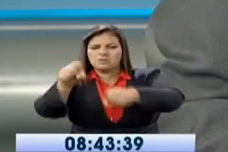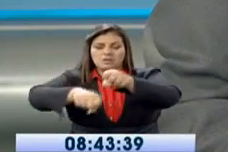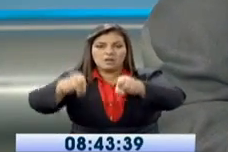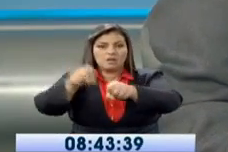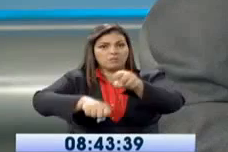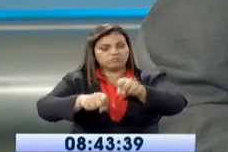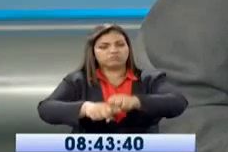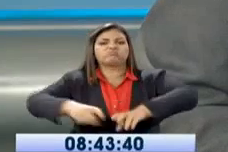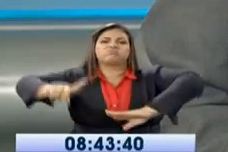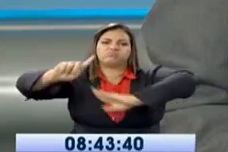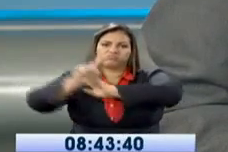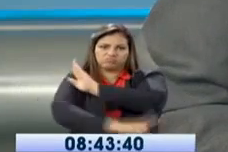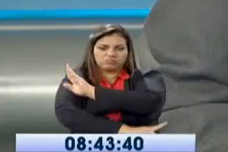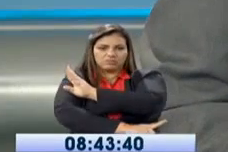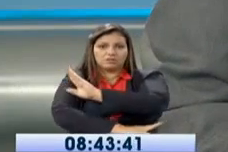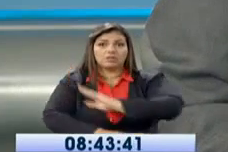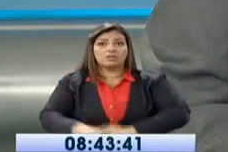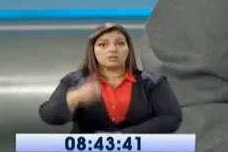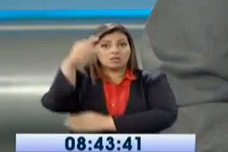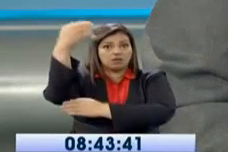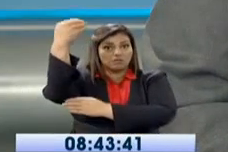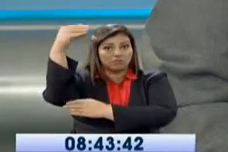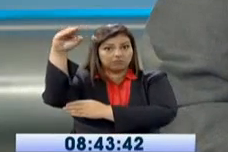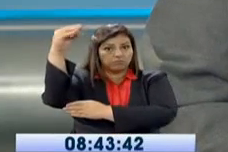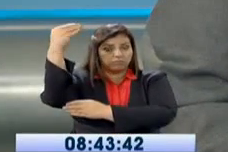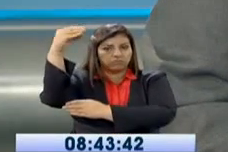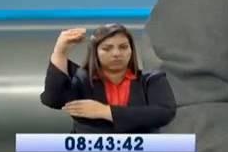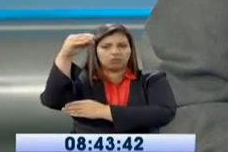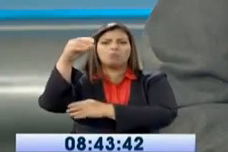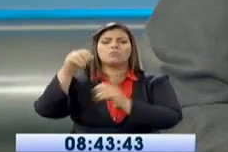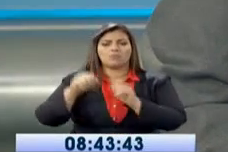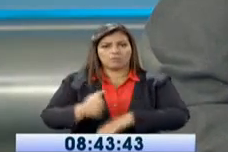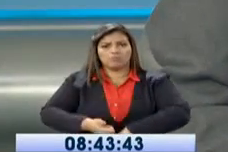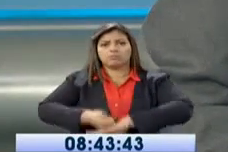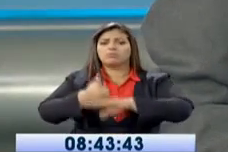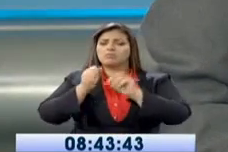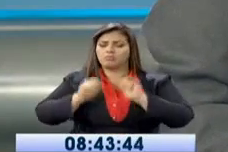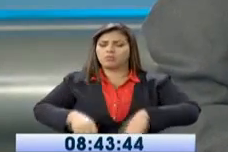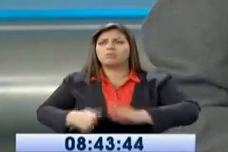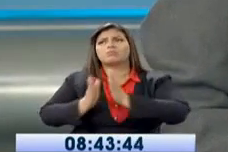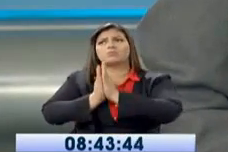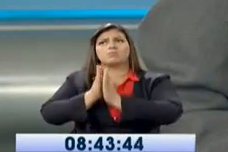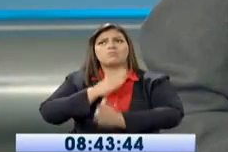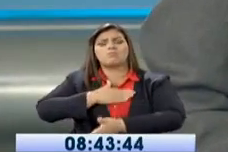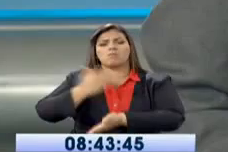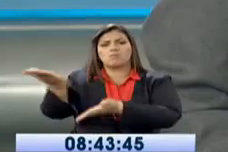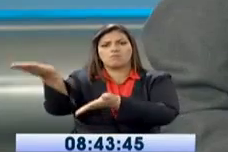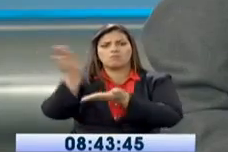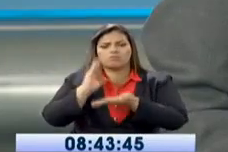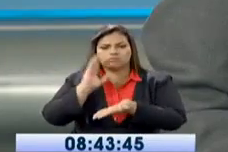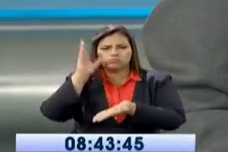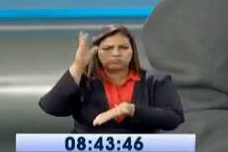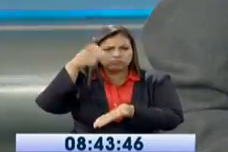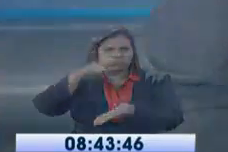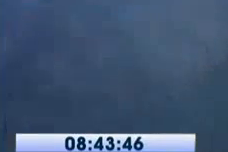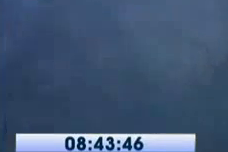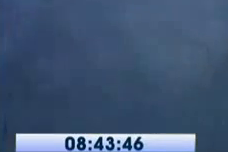videos como evidencia de sus actos de indisciplina. Veamos.